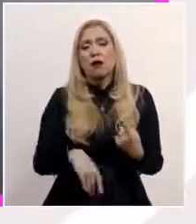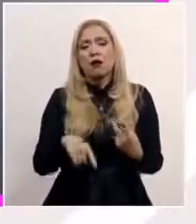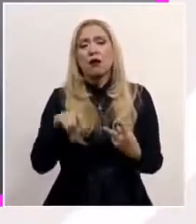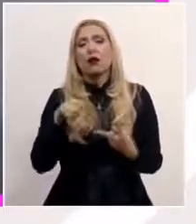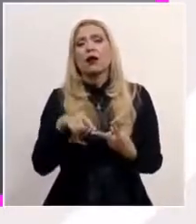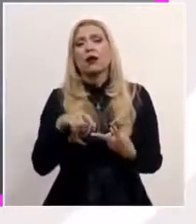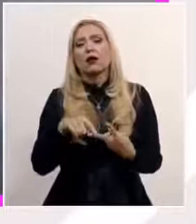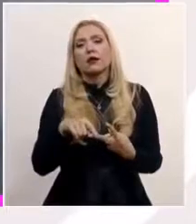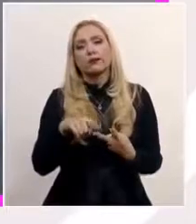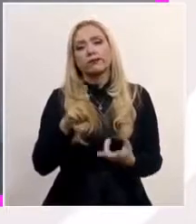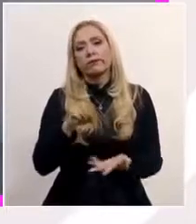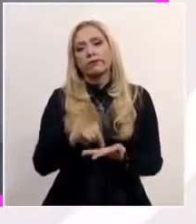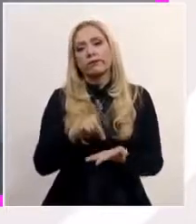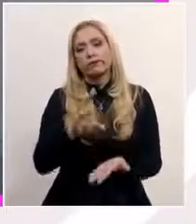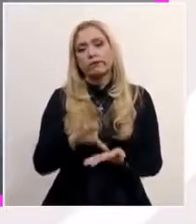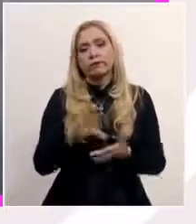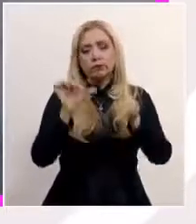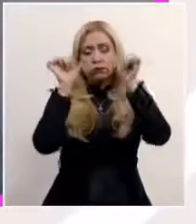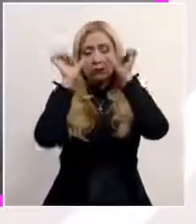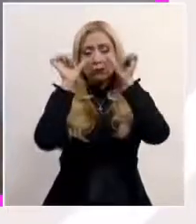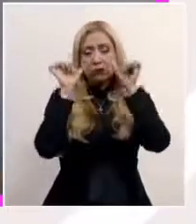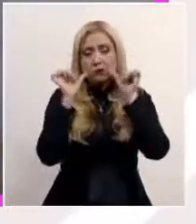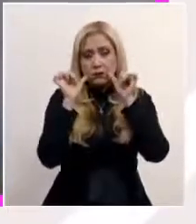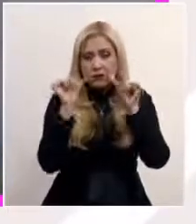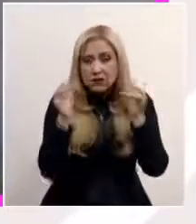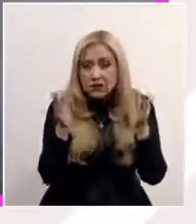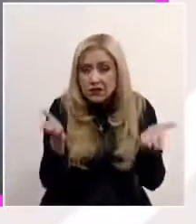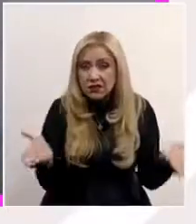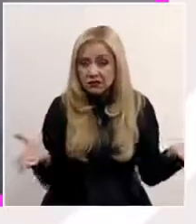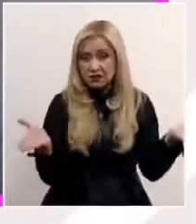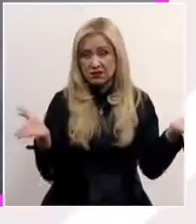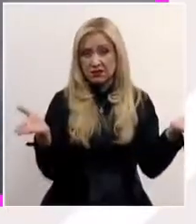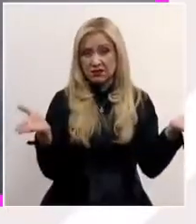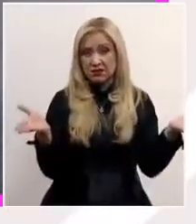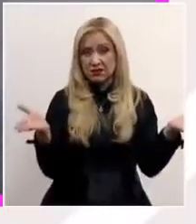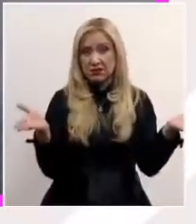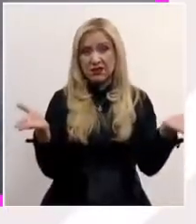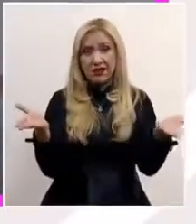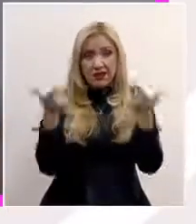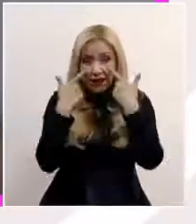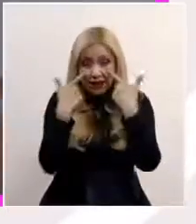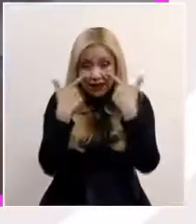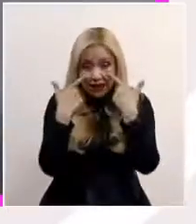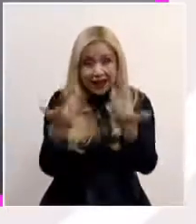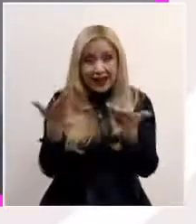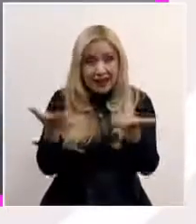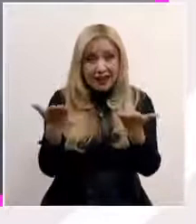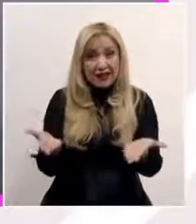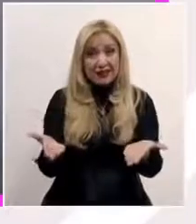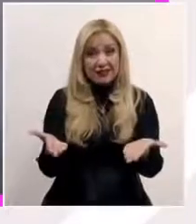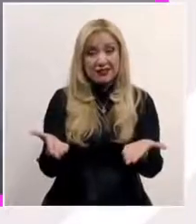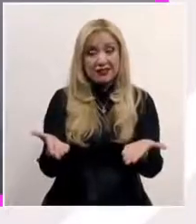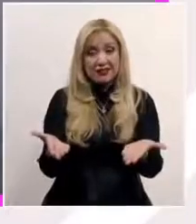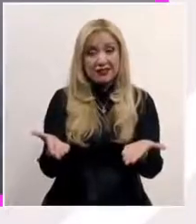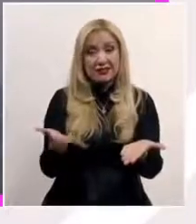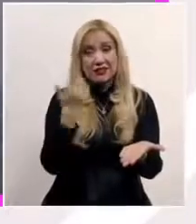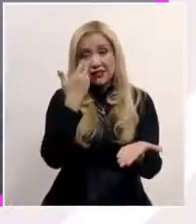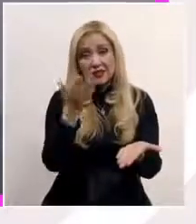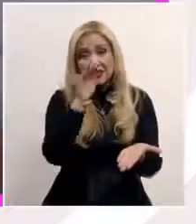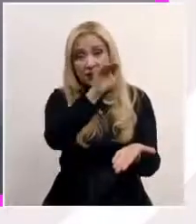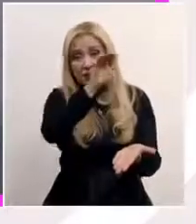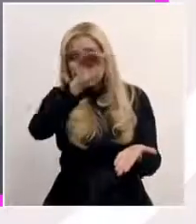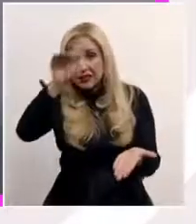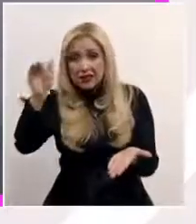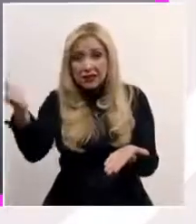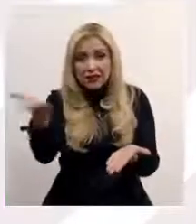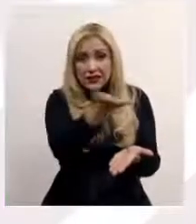otro con una discapacidad visual, ¿no? Esto es lo que está pasando, esto es lo que yo quisiera como transmitirle a